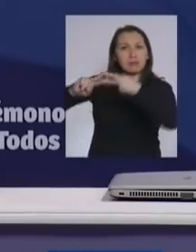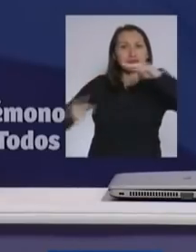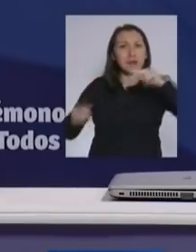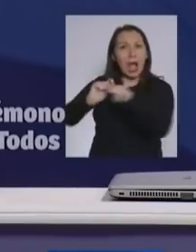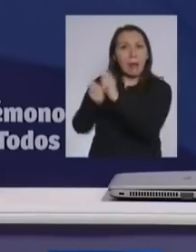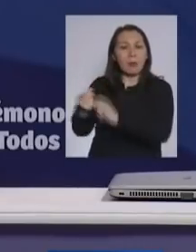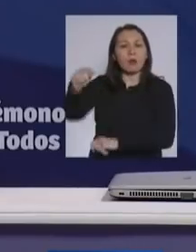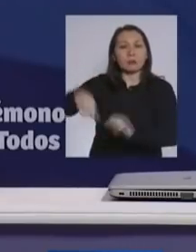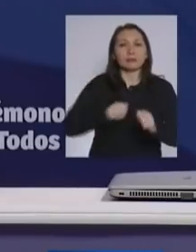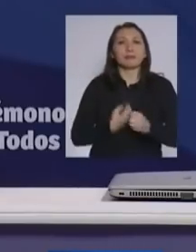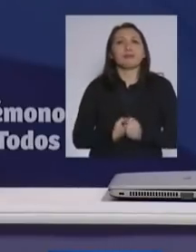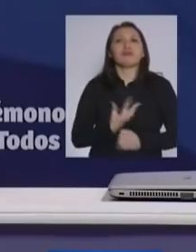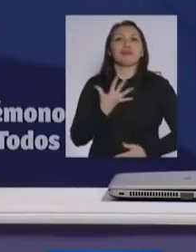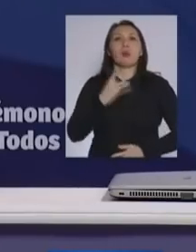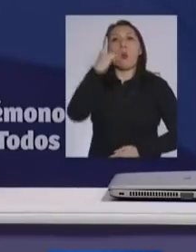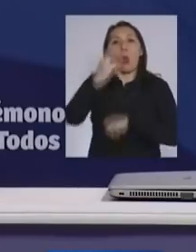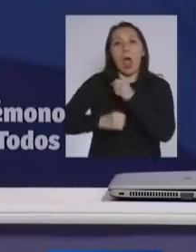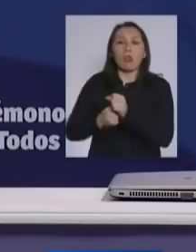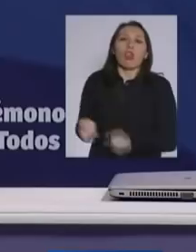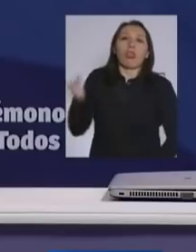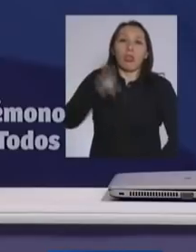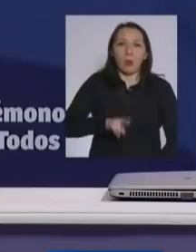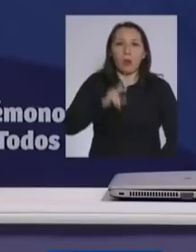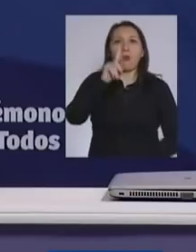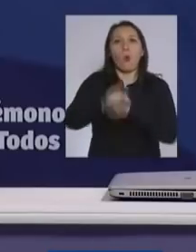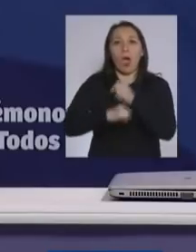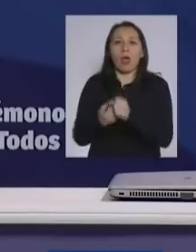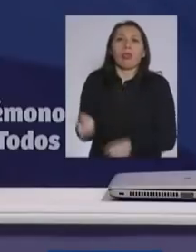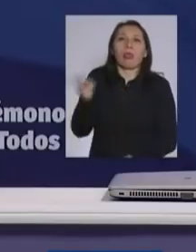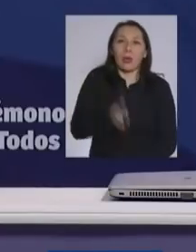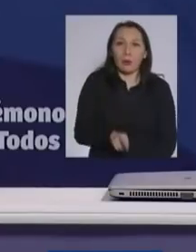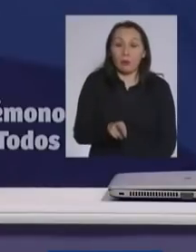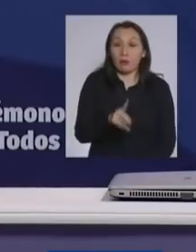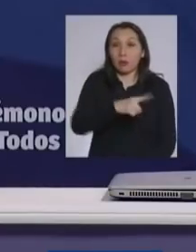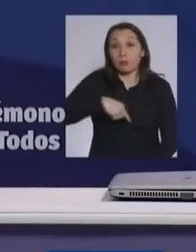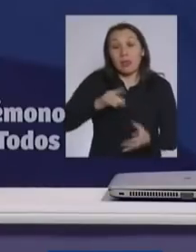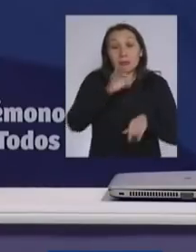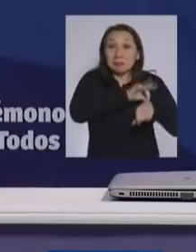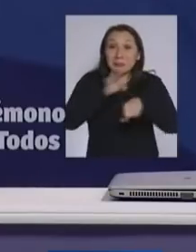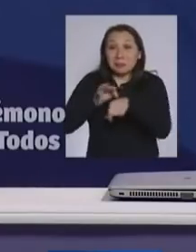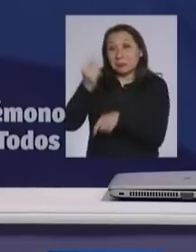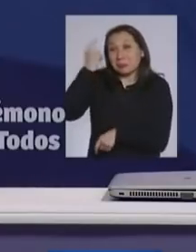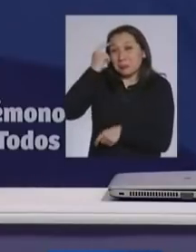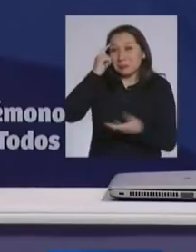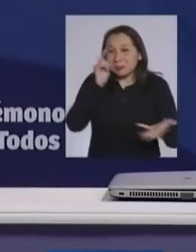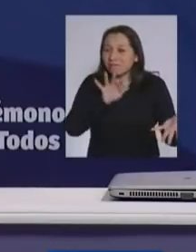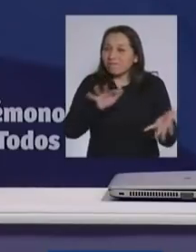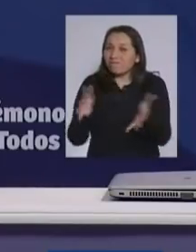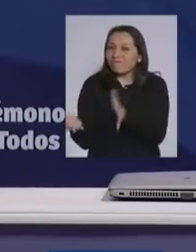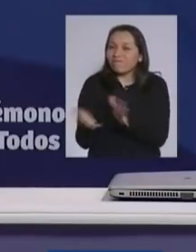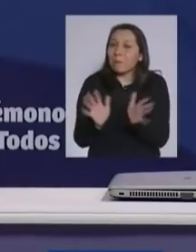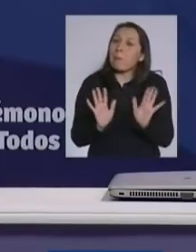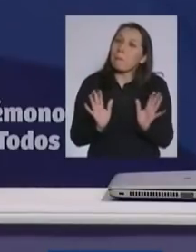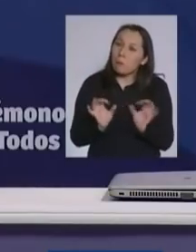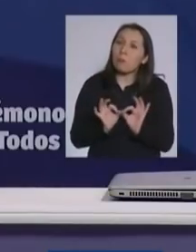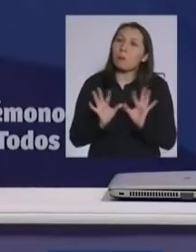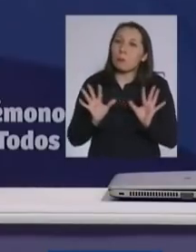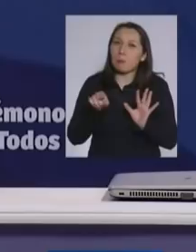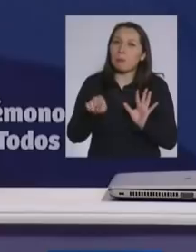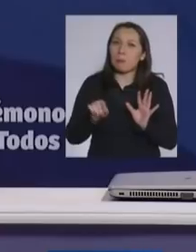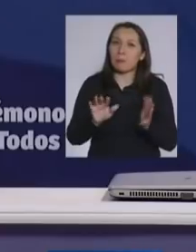surgir el virus año a año. Piensan los especialistas que esto va a ocurrir con el